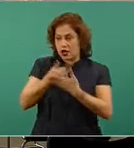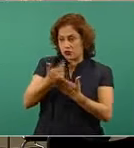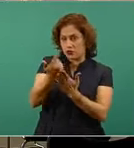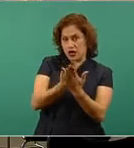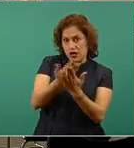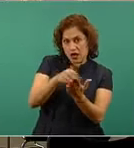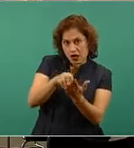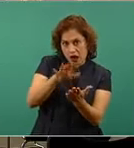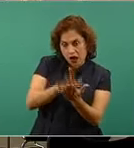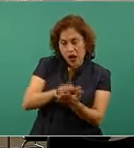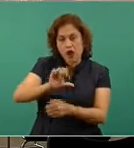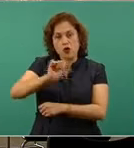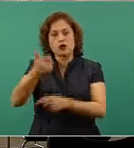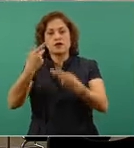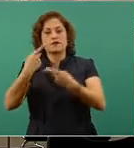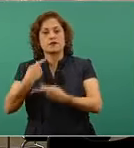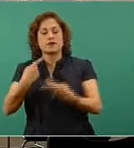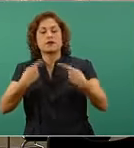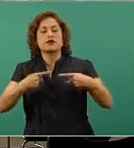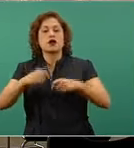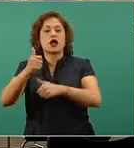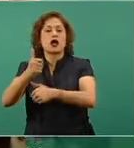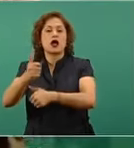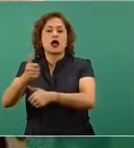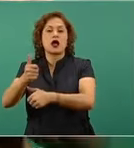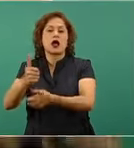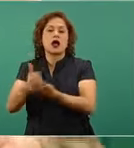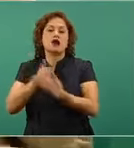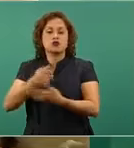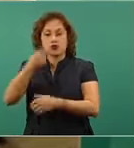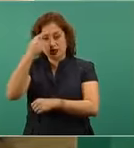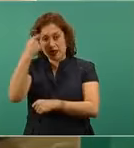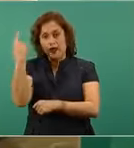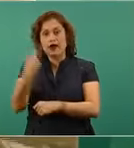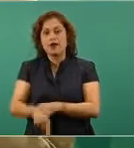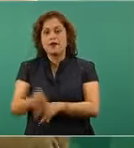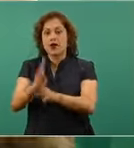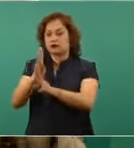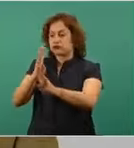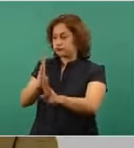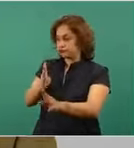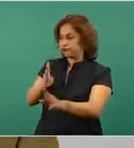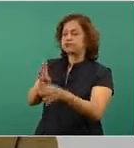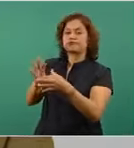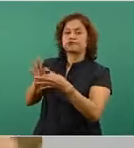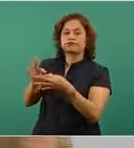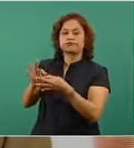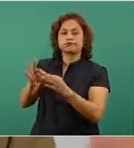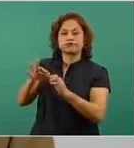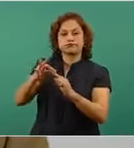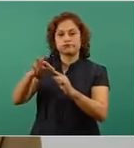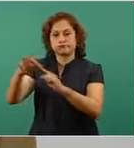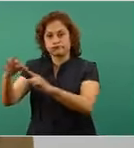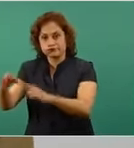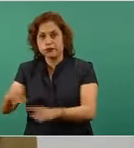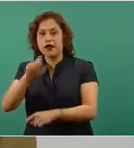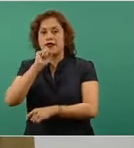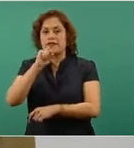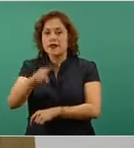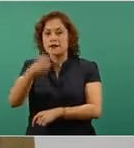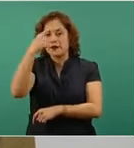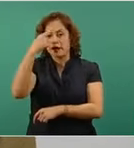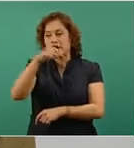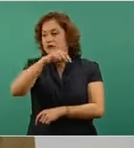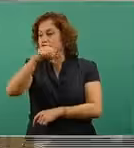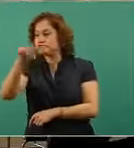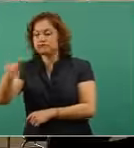ordenar, a tener a las personas en los lugares, a colaboraciones con los municipios para tener lugares óptimos para